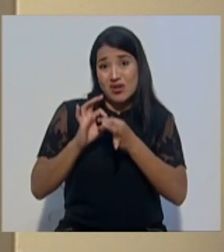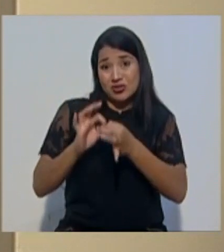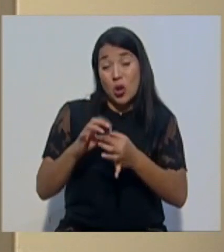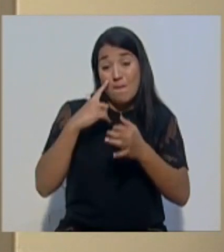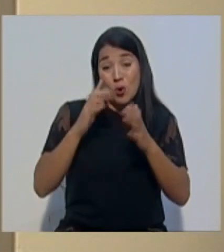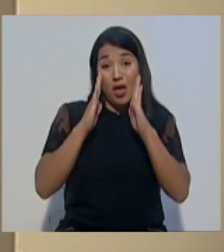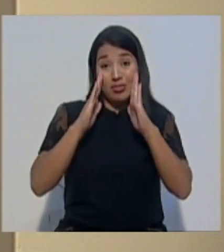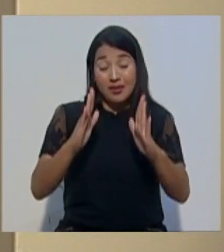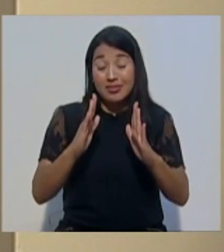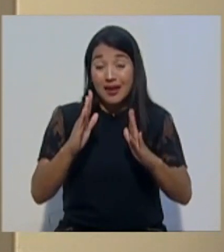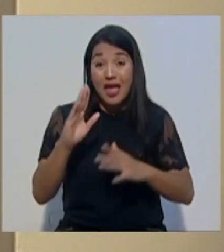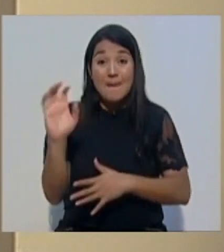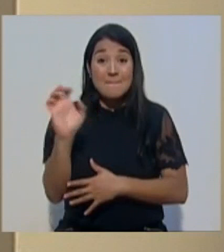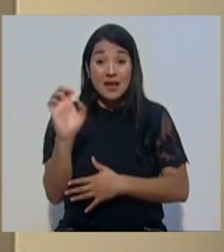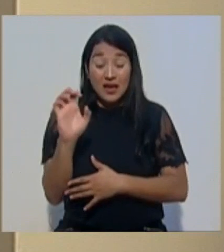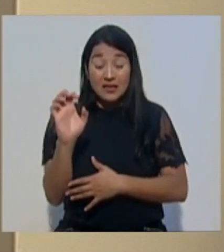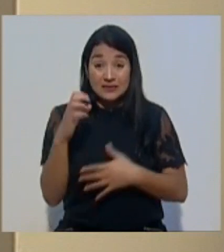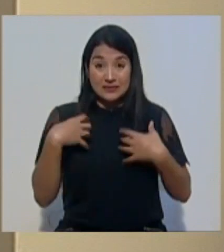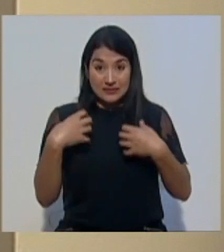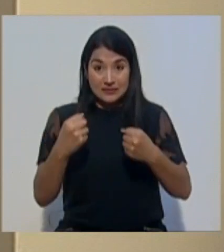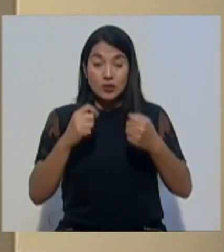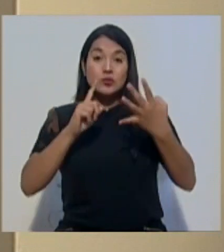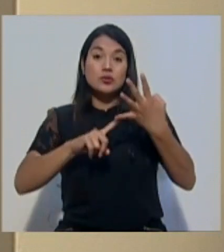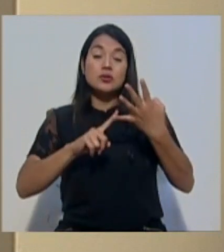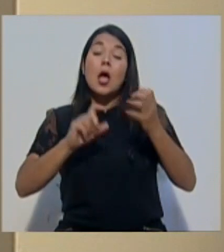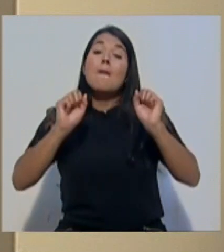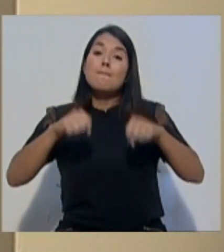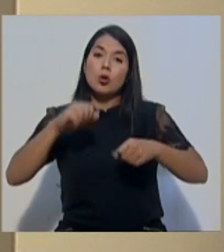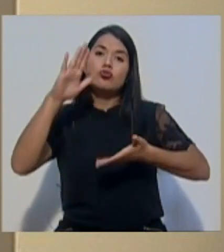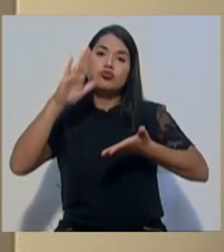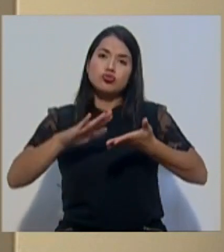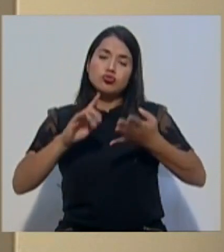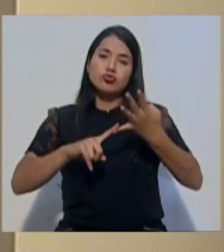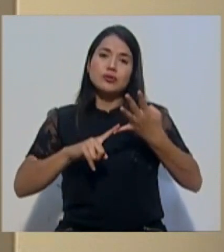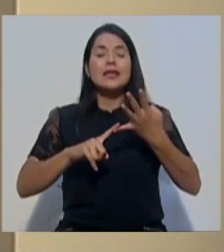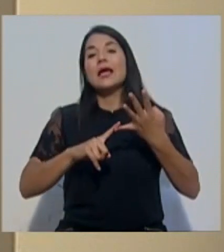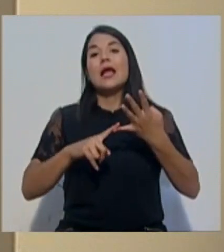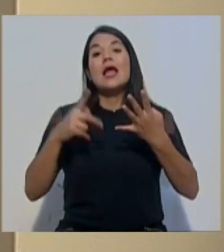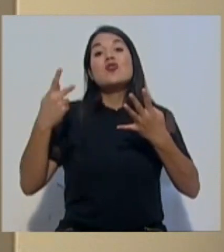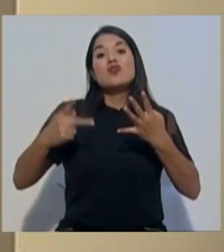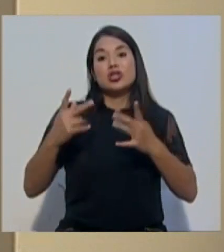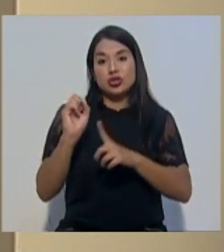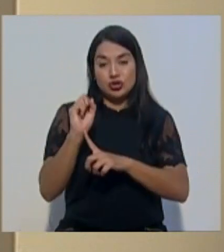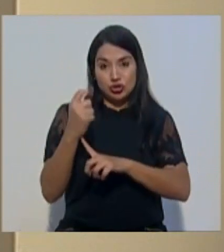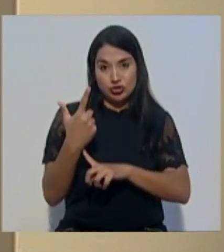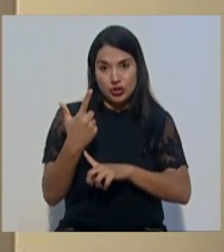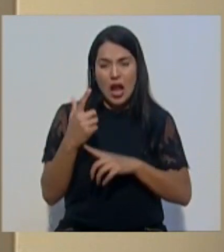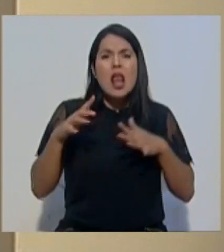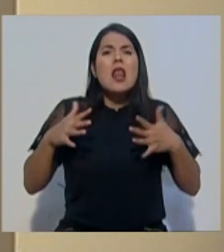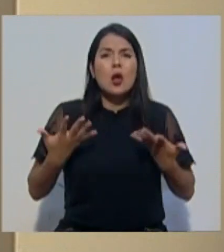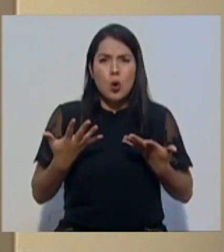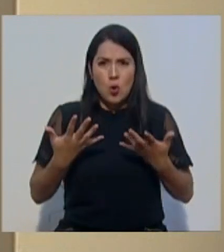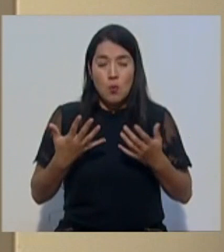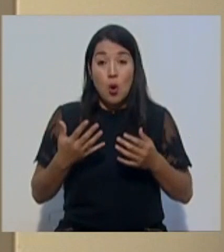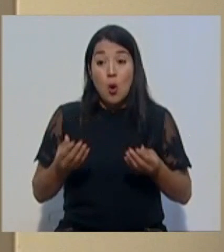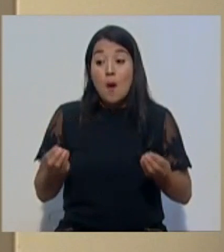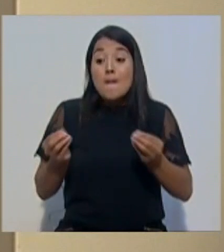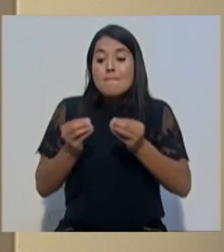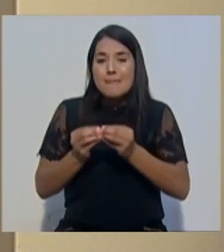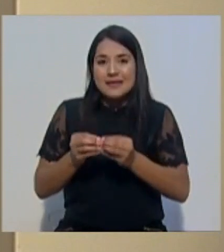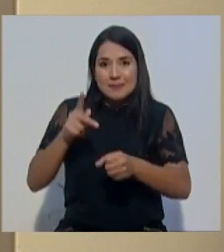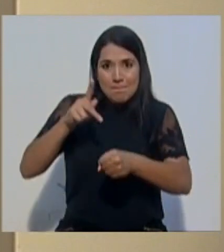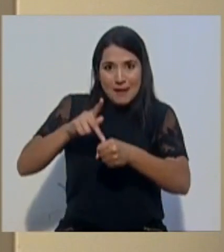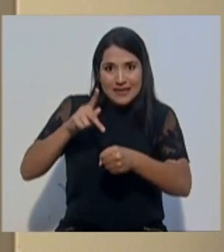esta emergencia sanitaria y poder disminuir, obviamente, el impacto social, mediante una participación activa tanto de